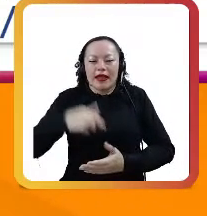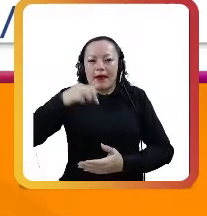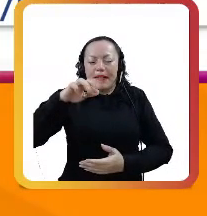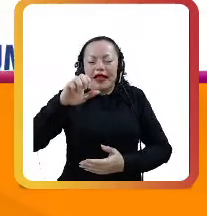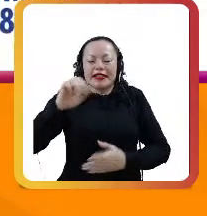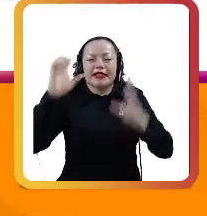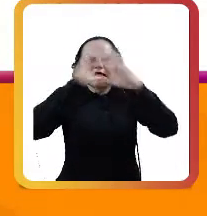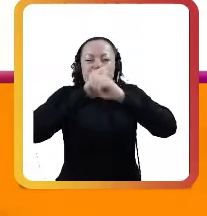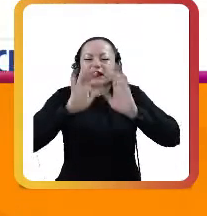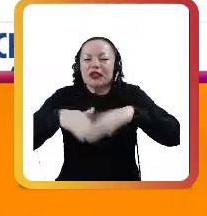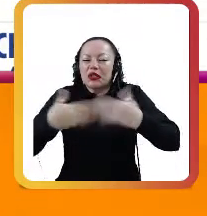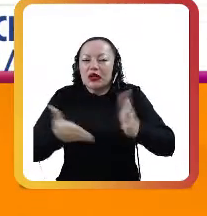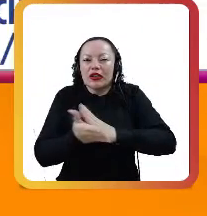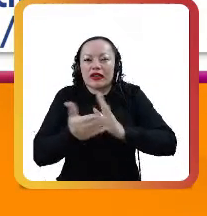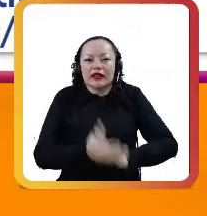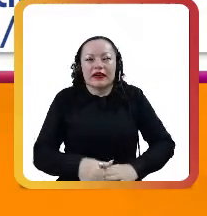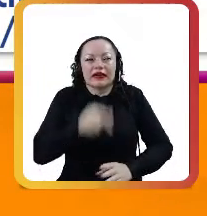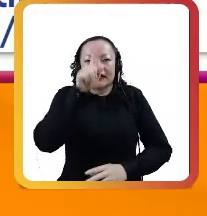Paisita Noche,